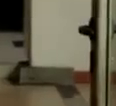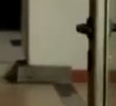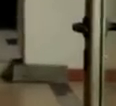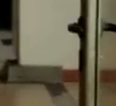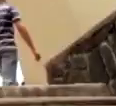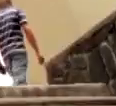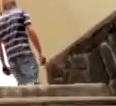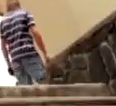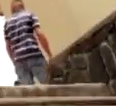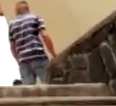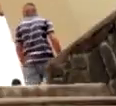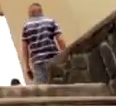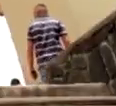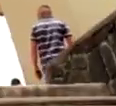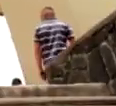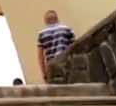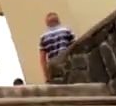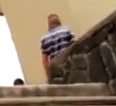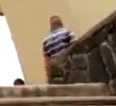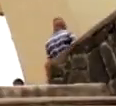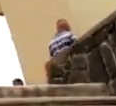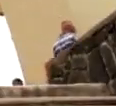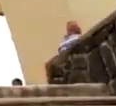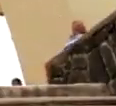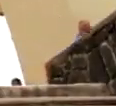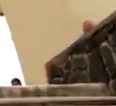temiéndole al tiempo y su